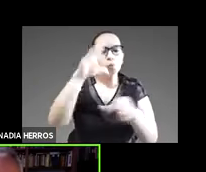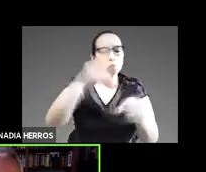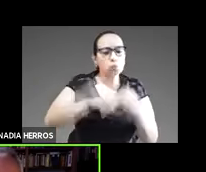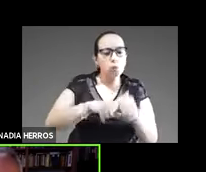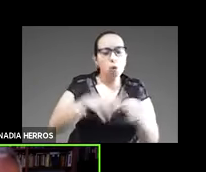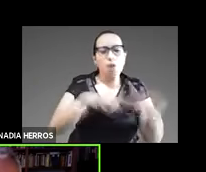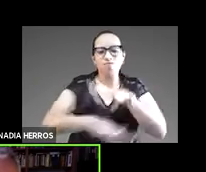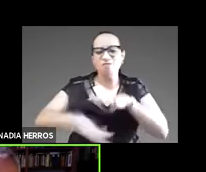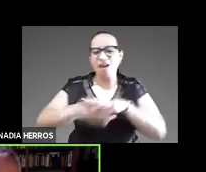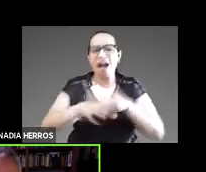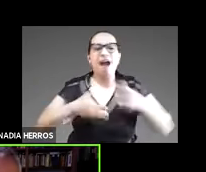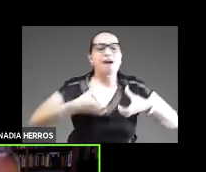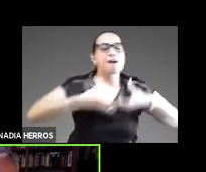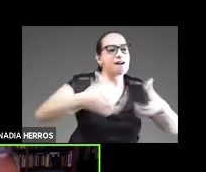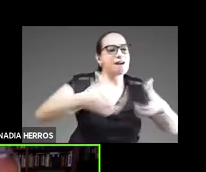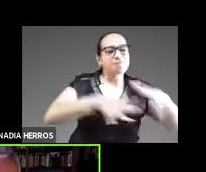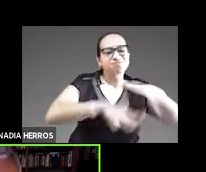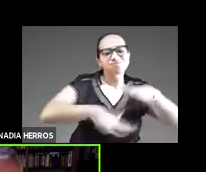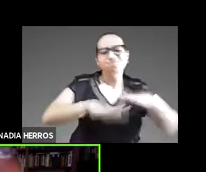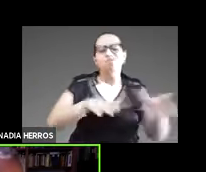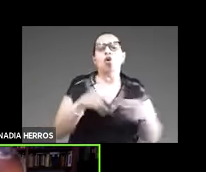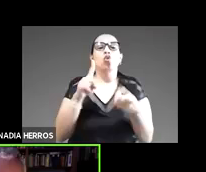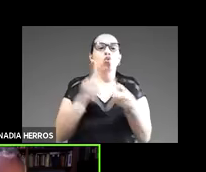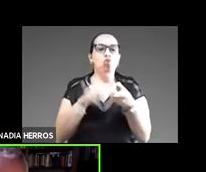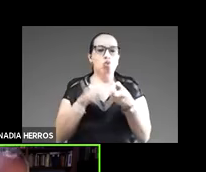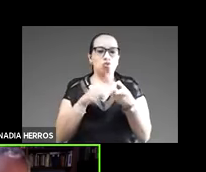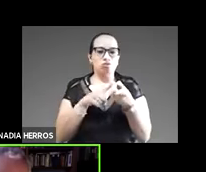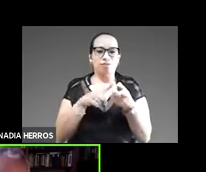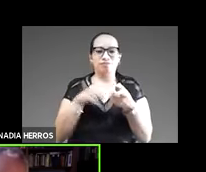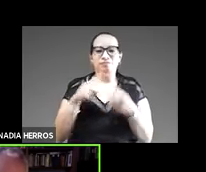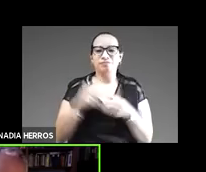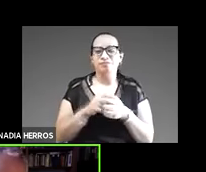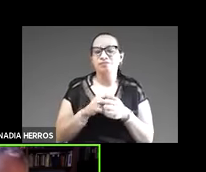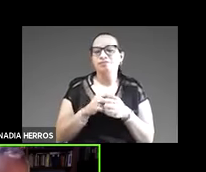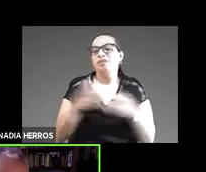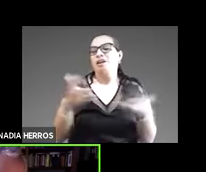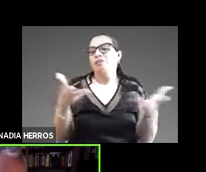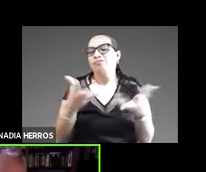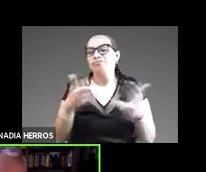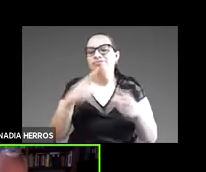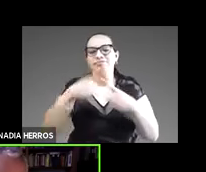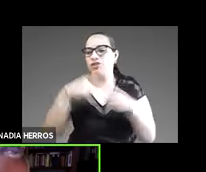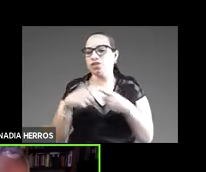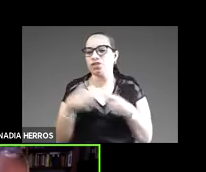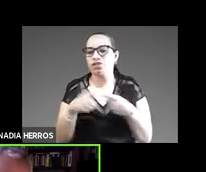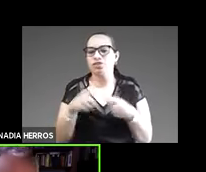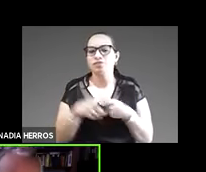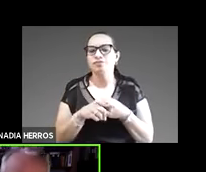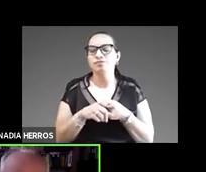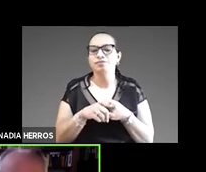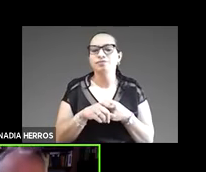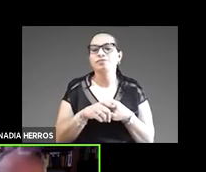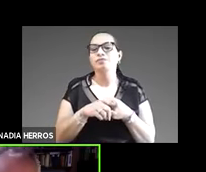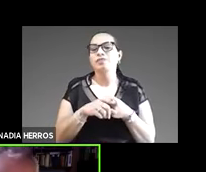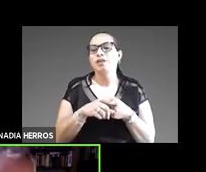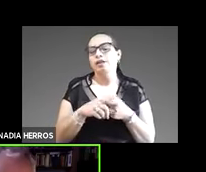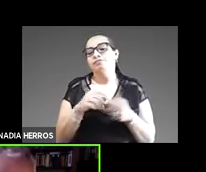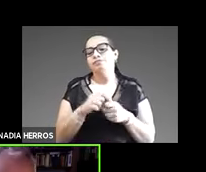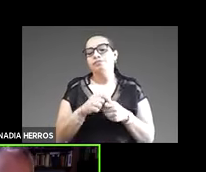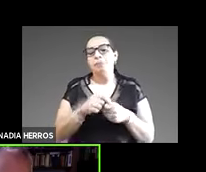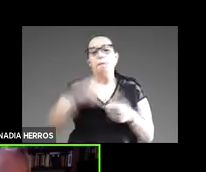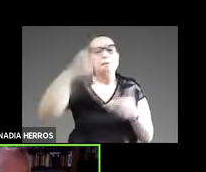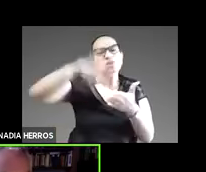barrio, que va desde técnicas muy tradicionales, de la plástica al óleo,